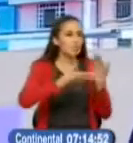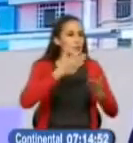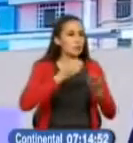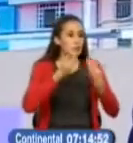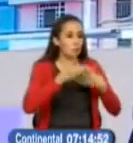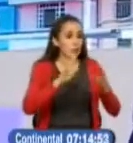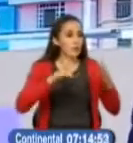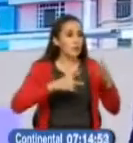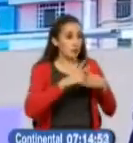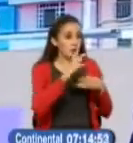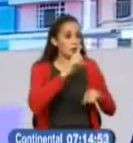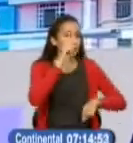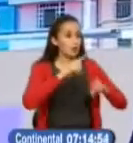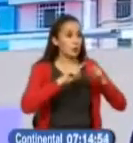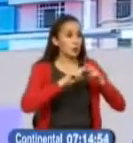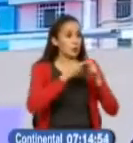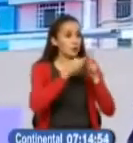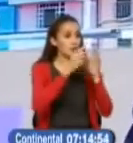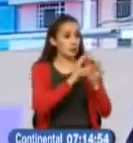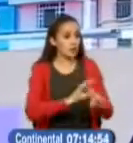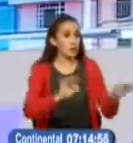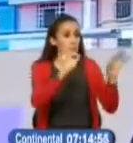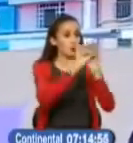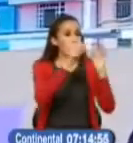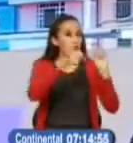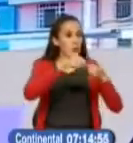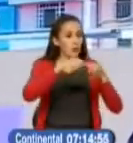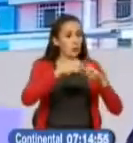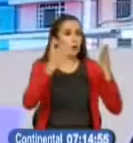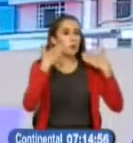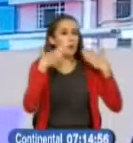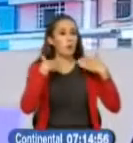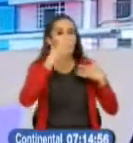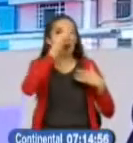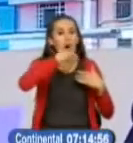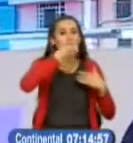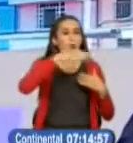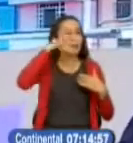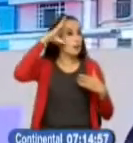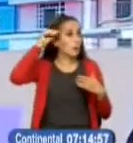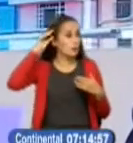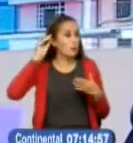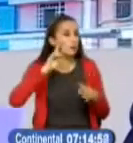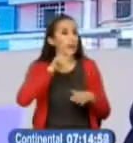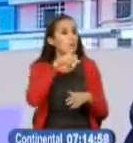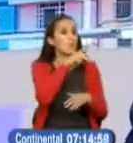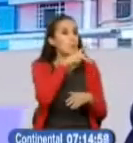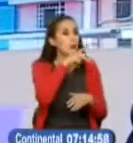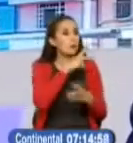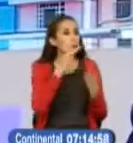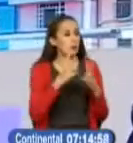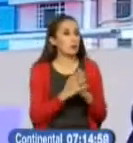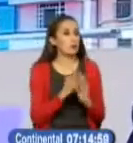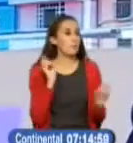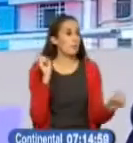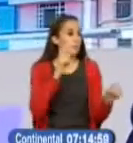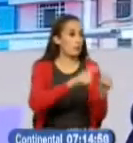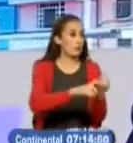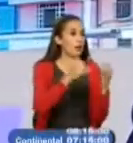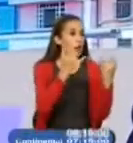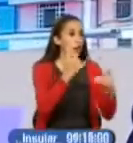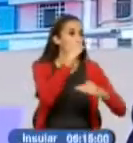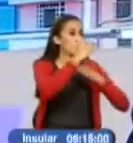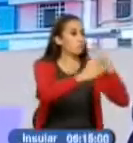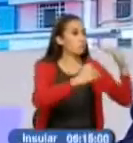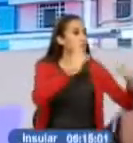e iniciaremos algunos muy importantes en Quito, en Guayaquil, en Ambato, en Riobamba, en Puerto Viejo, que están prácticamente en pleno